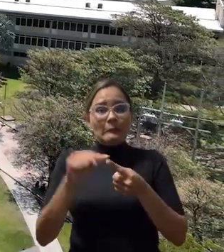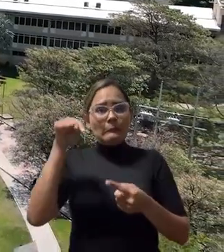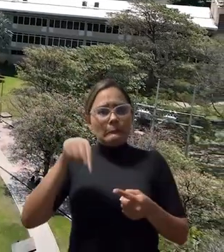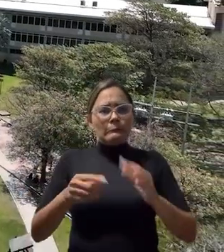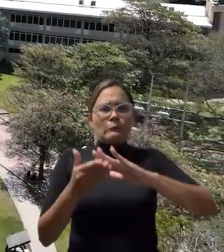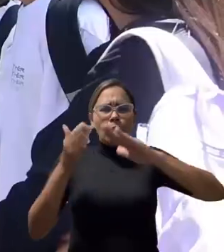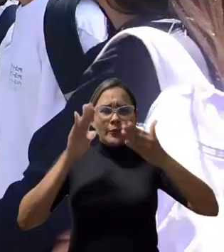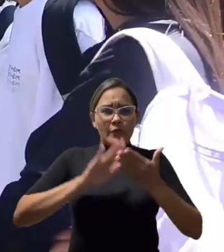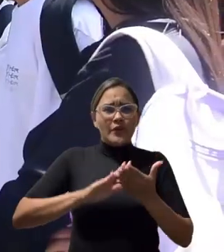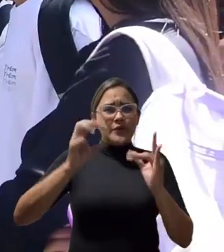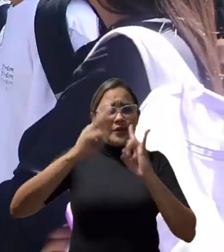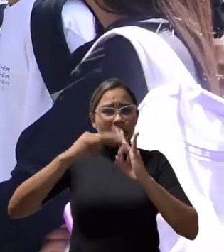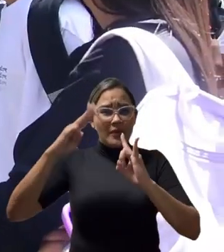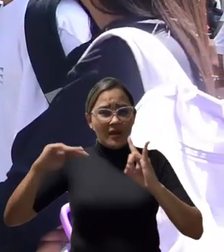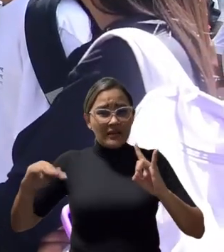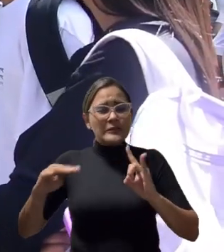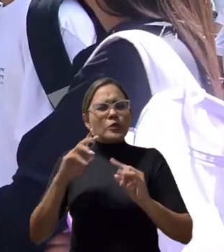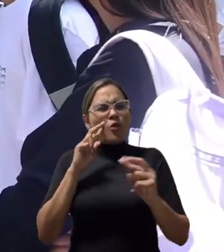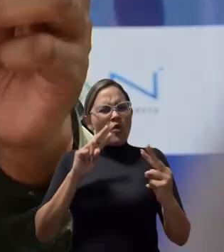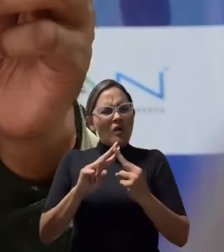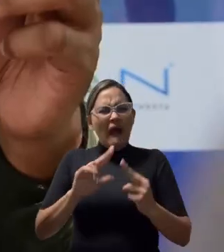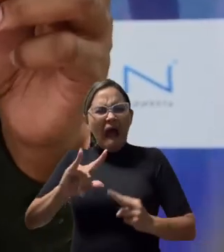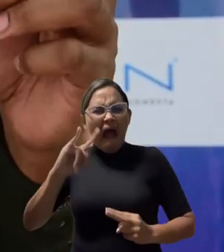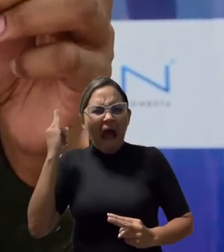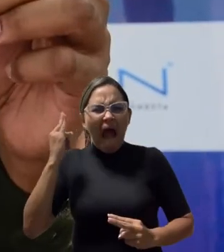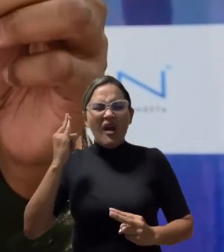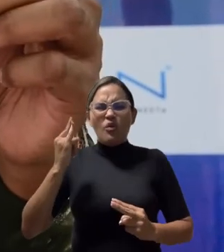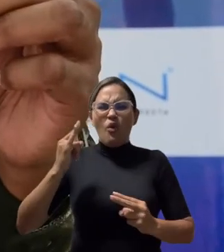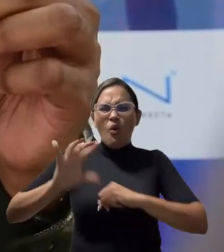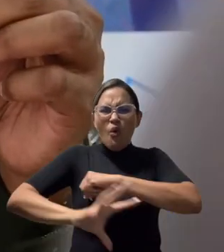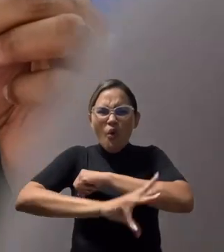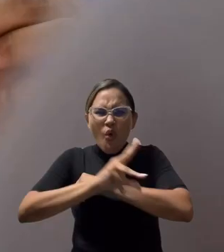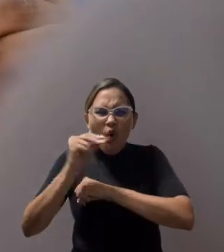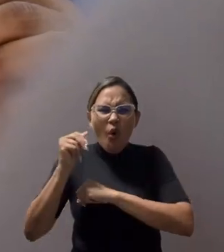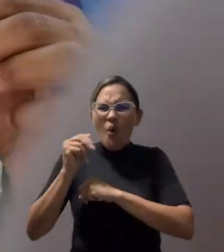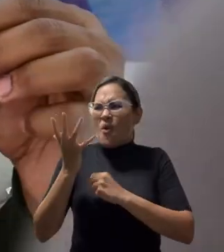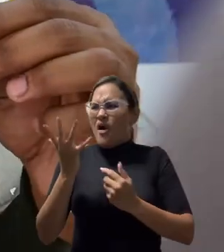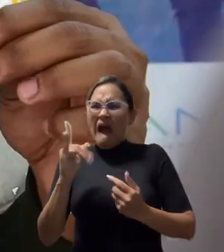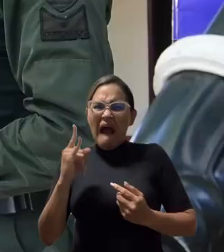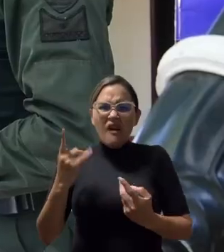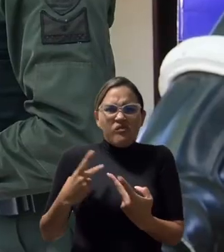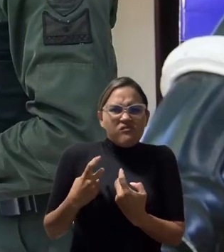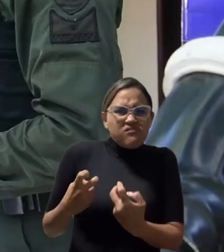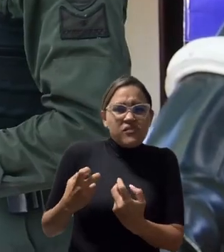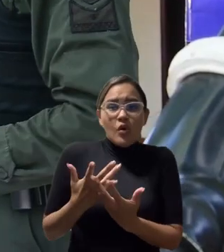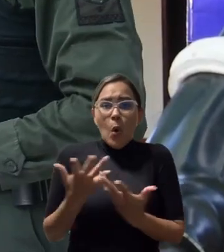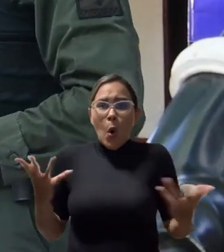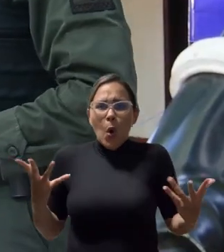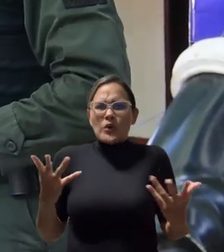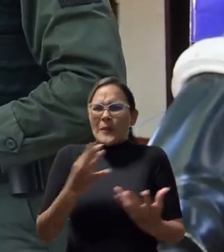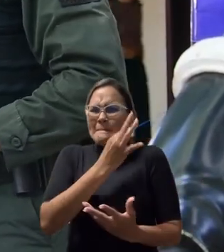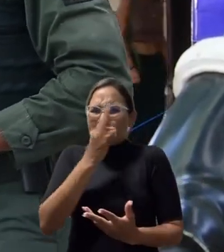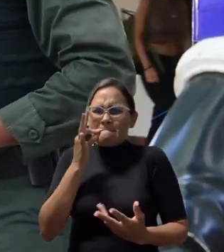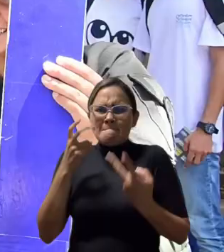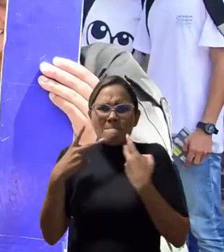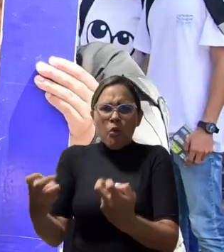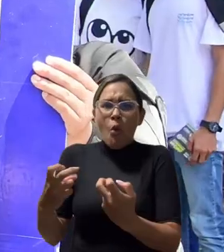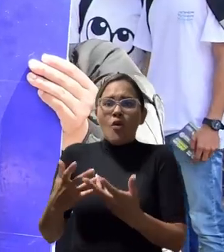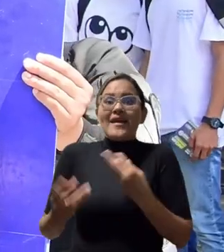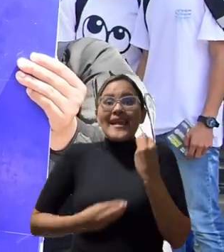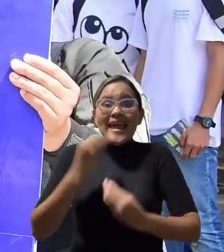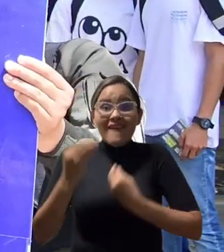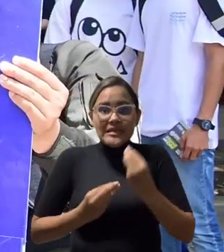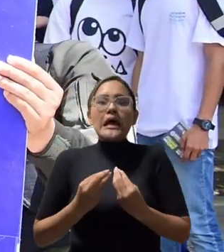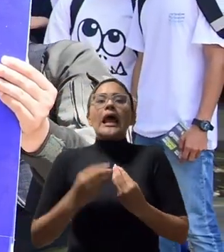con el propósito de que la comunidad universitaria conozca qué hacer en casos de extorsión o similares que vulneren su seguridad. La Universidad